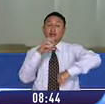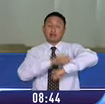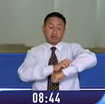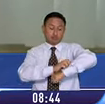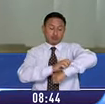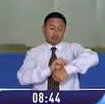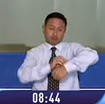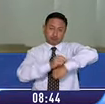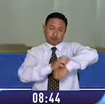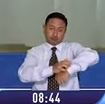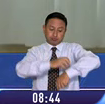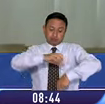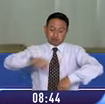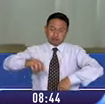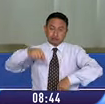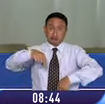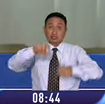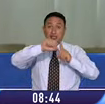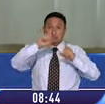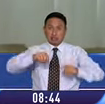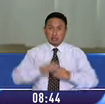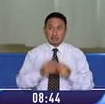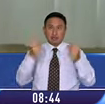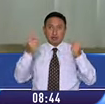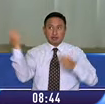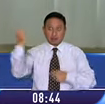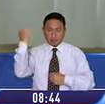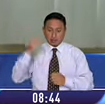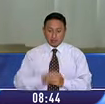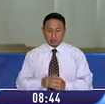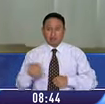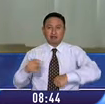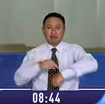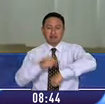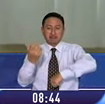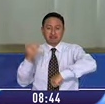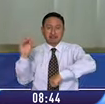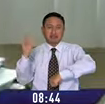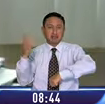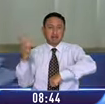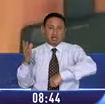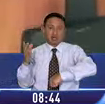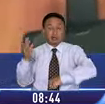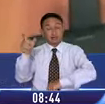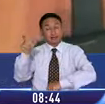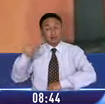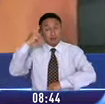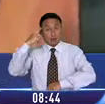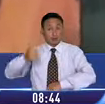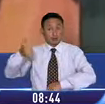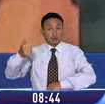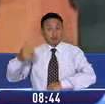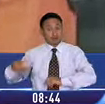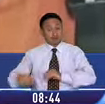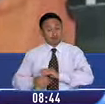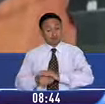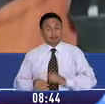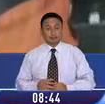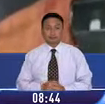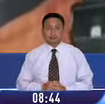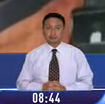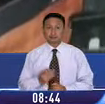de billetes se lo hace con complacencia y anuencia del mismo Estado, ¿no? O gobierno. Y nuevamente las